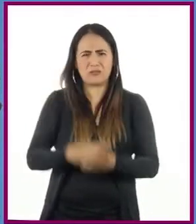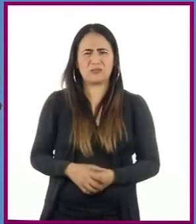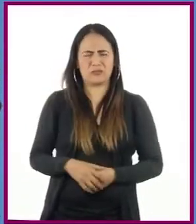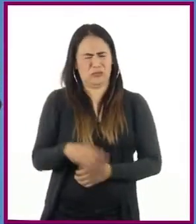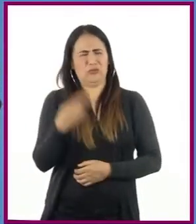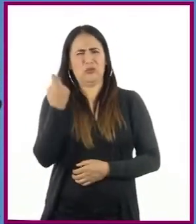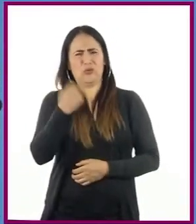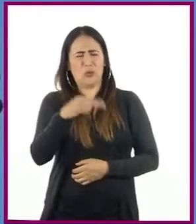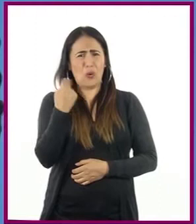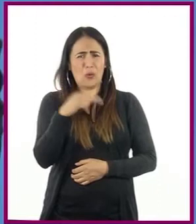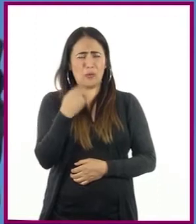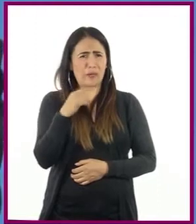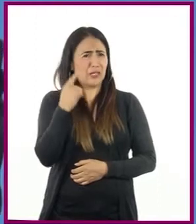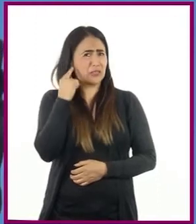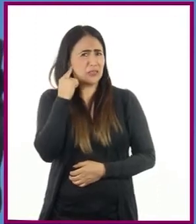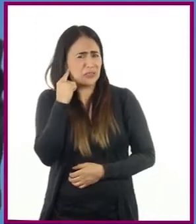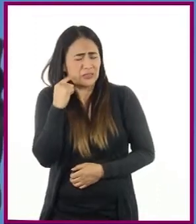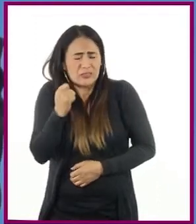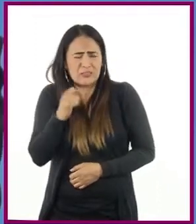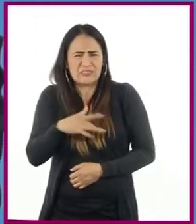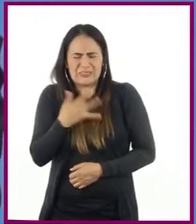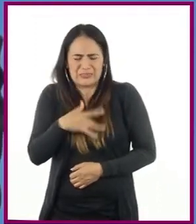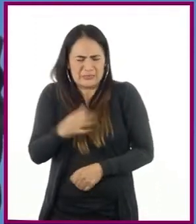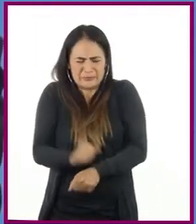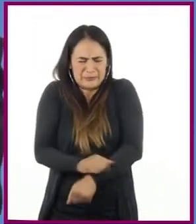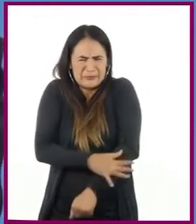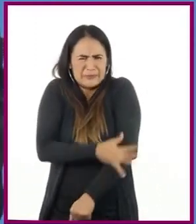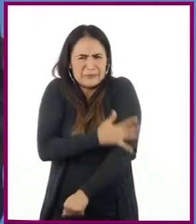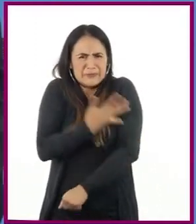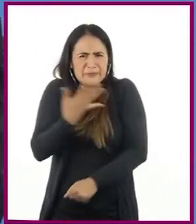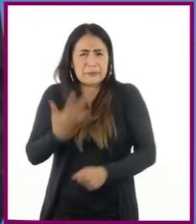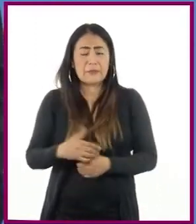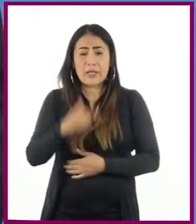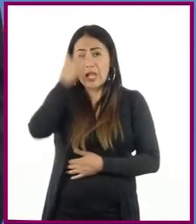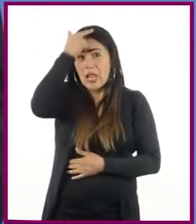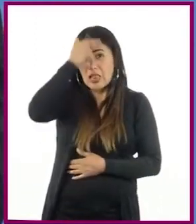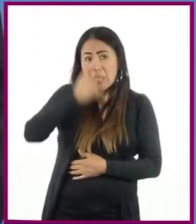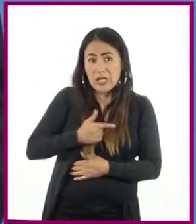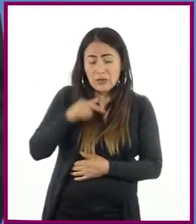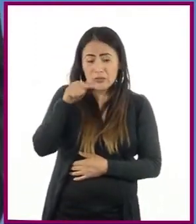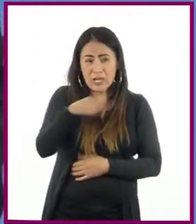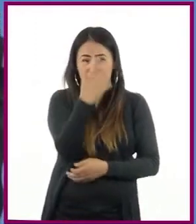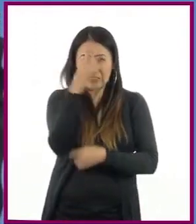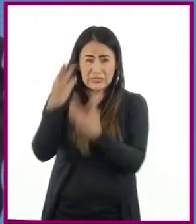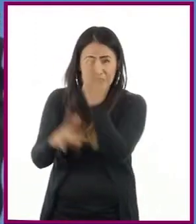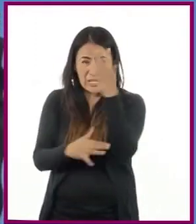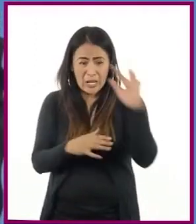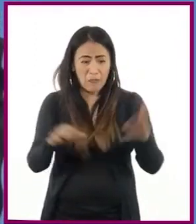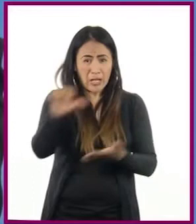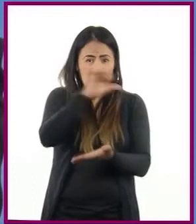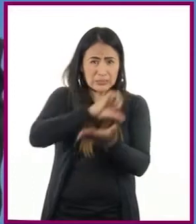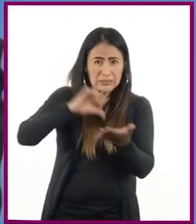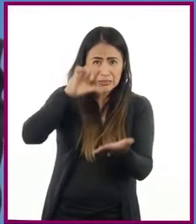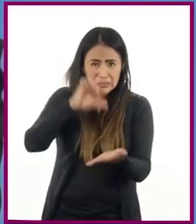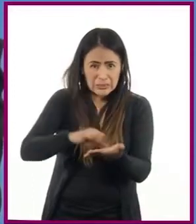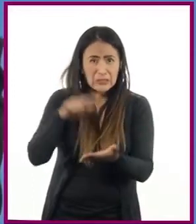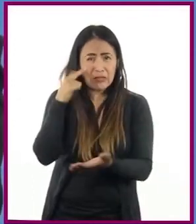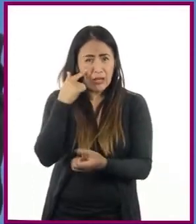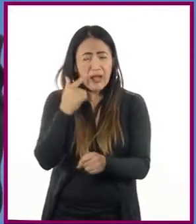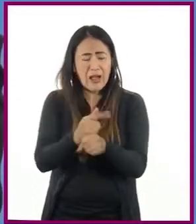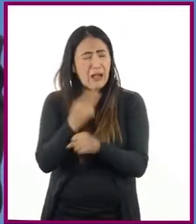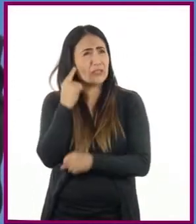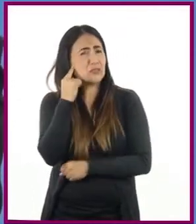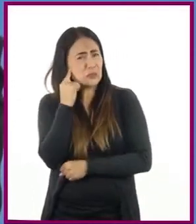nombre susurrado producía escalofríos. Por la noche, en el corazón de la jungla, se oían los sollozantes